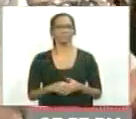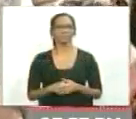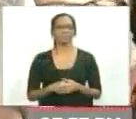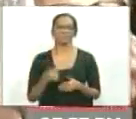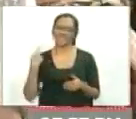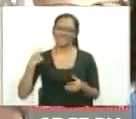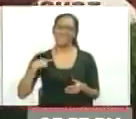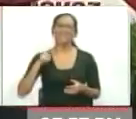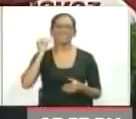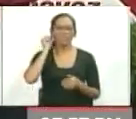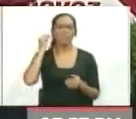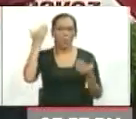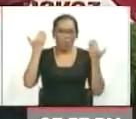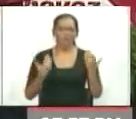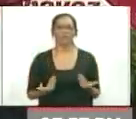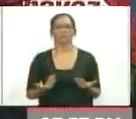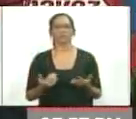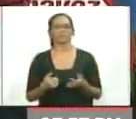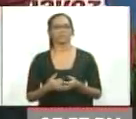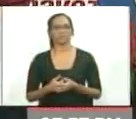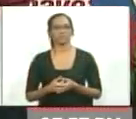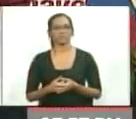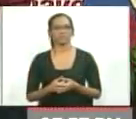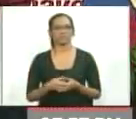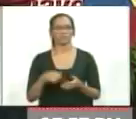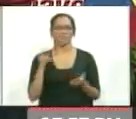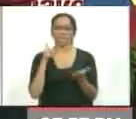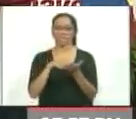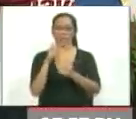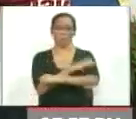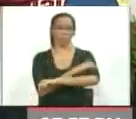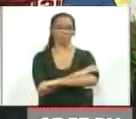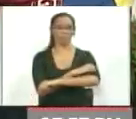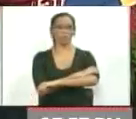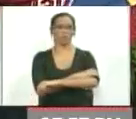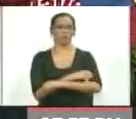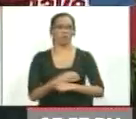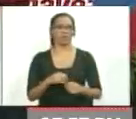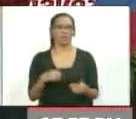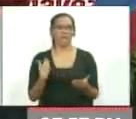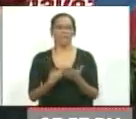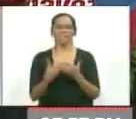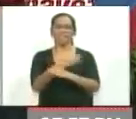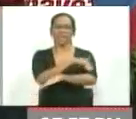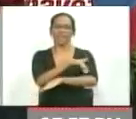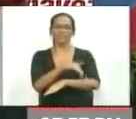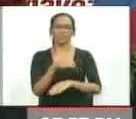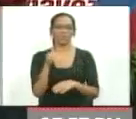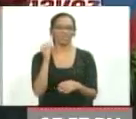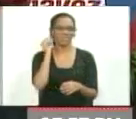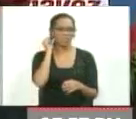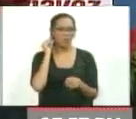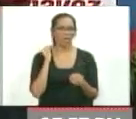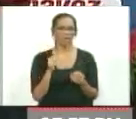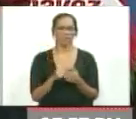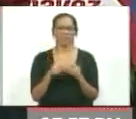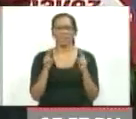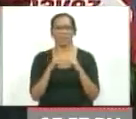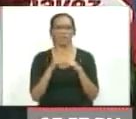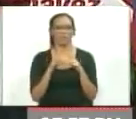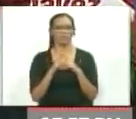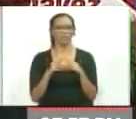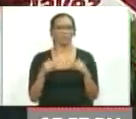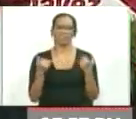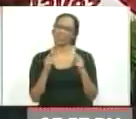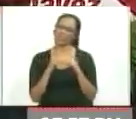Tenía que ser mujer. Y ahí vino la derecha. Están poniendo hasta la dirección de ella en para que la conozca. Ella la conoce